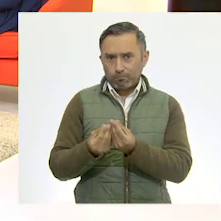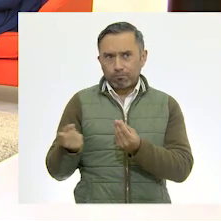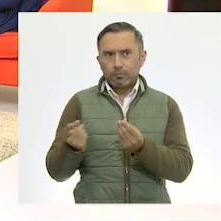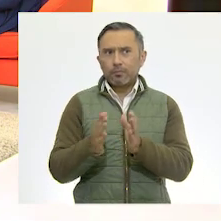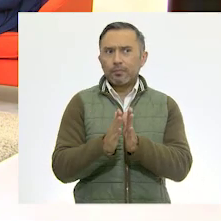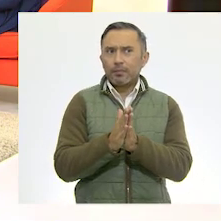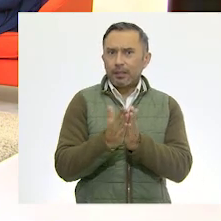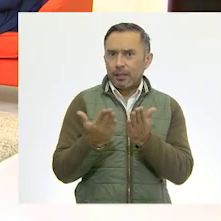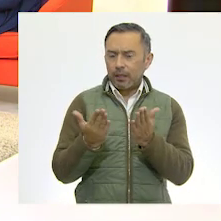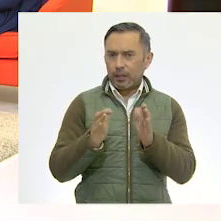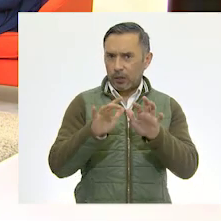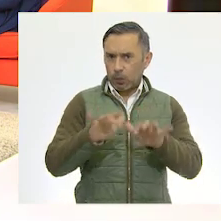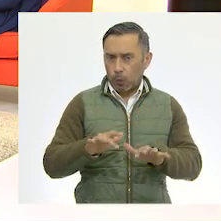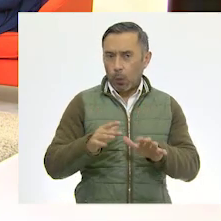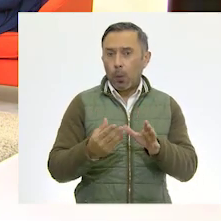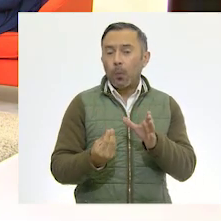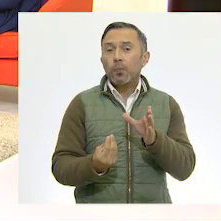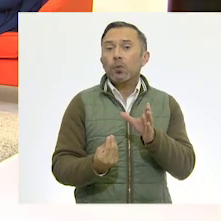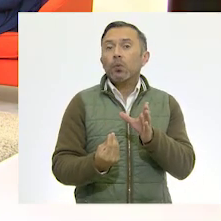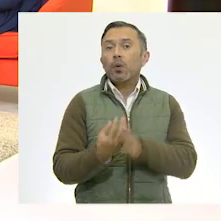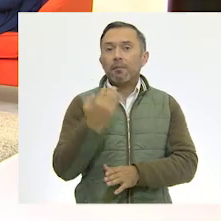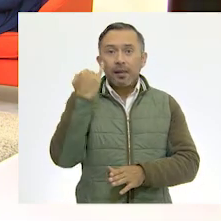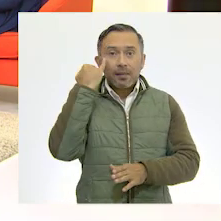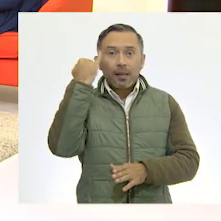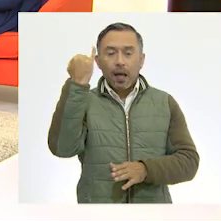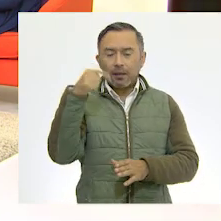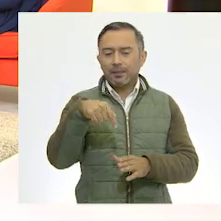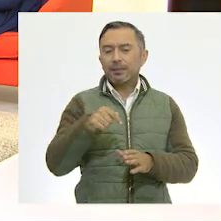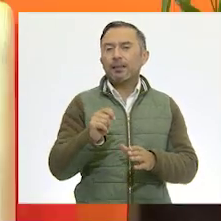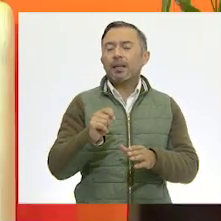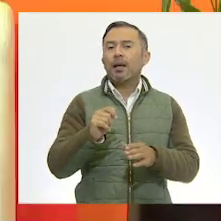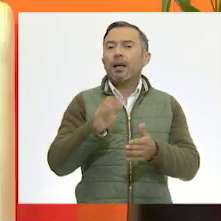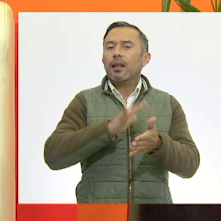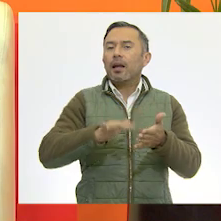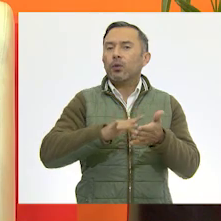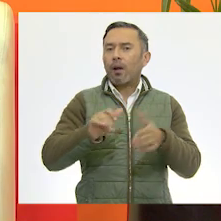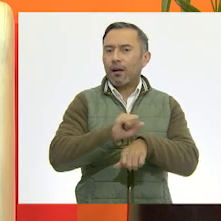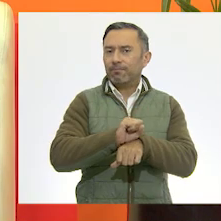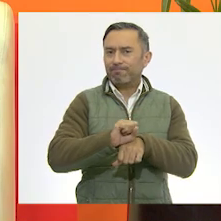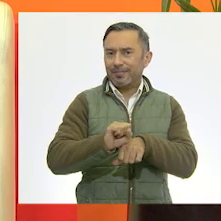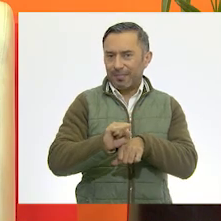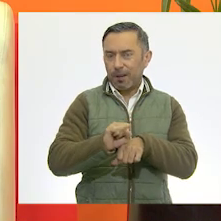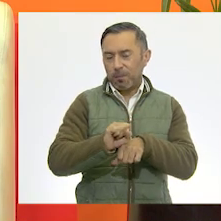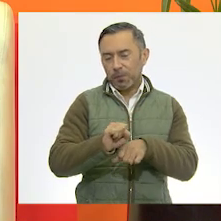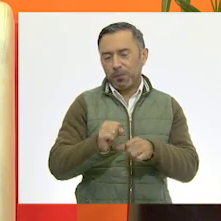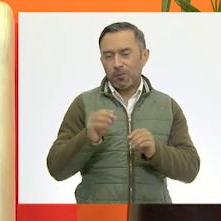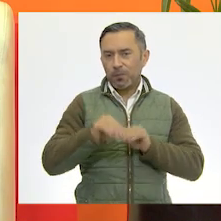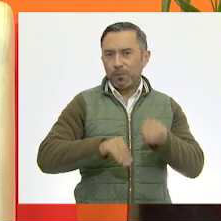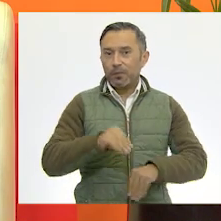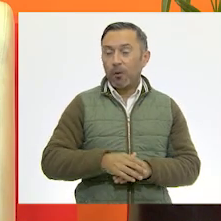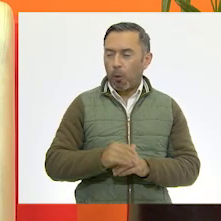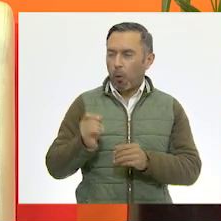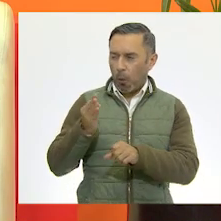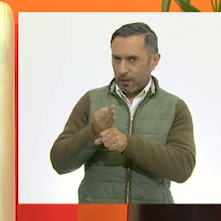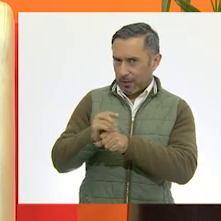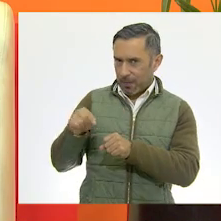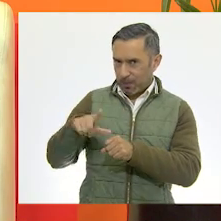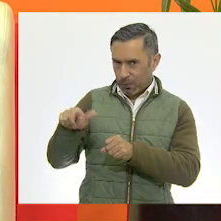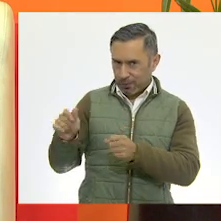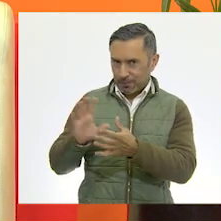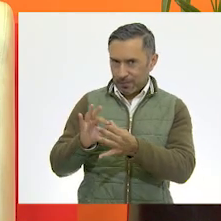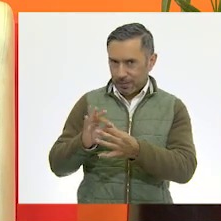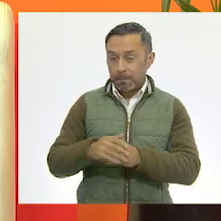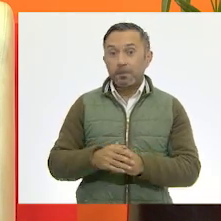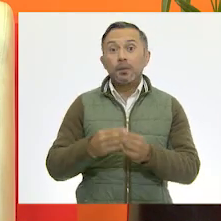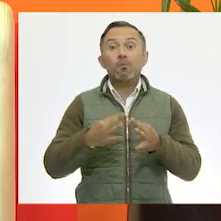en un formato bastante nuevo que es la lectura fácil. Que ahorita platicaremos al respecto. Es muy importante conocer cómo los profesionales de la